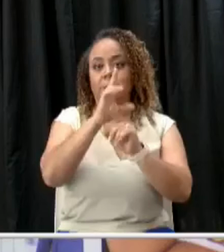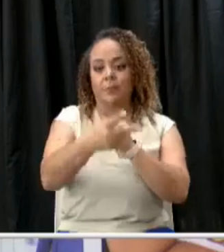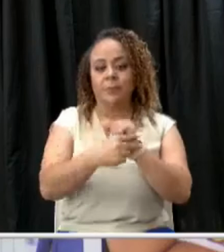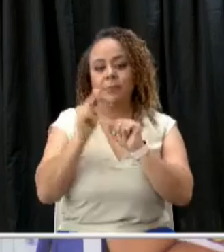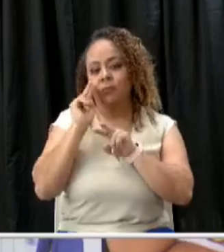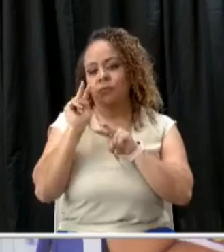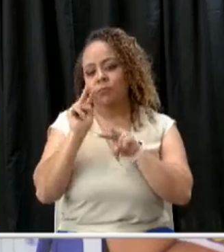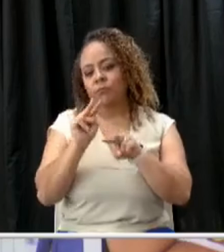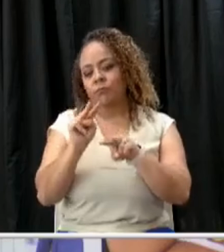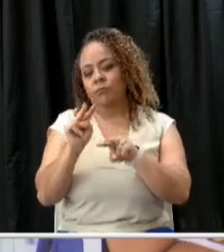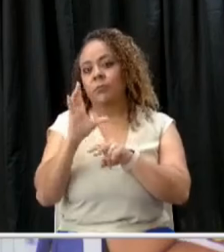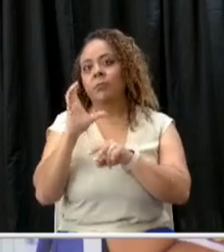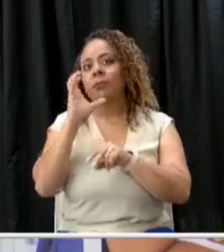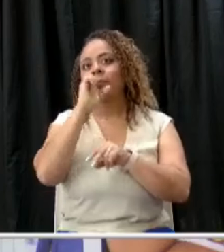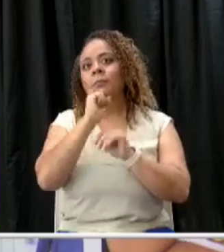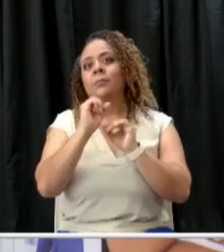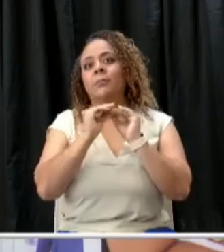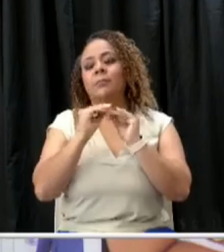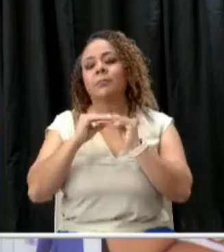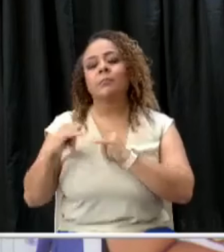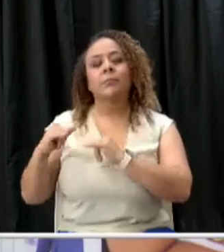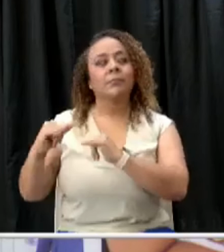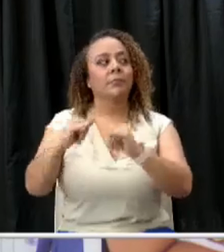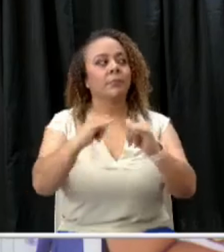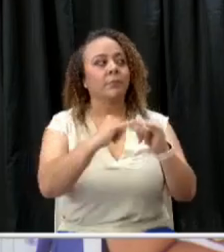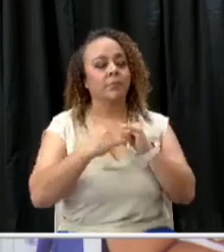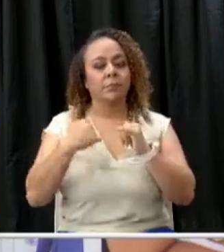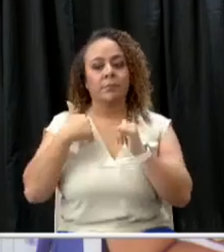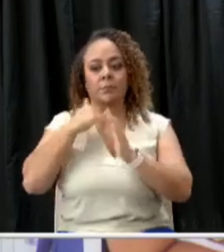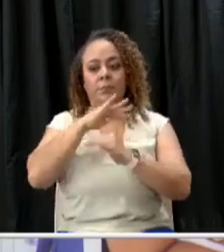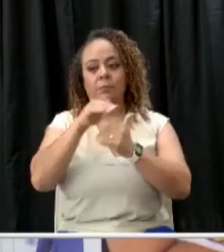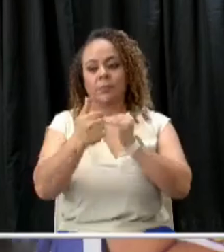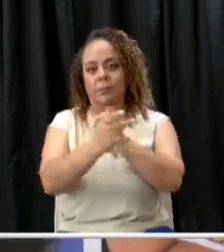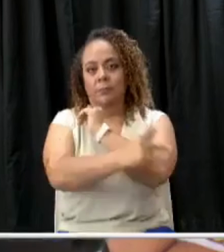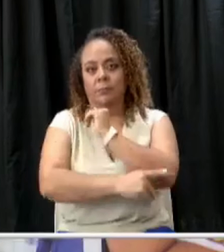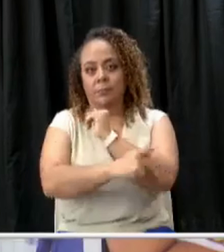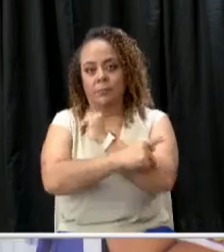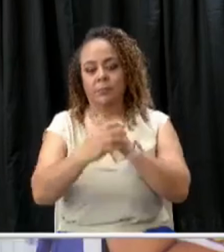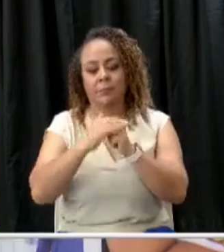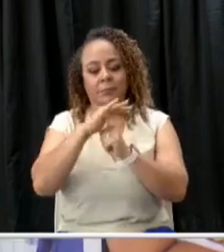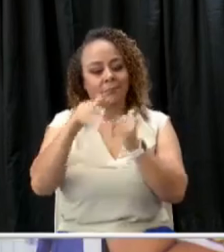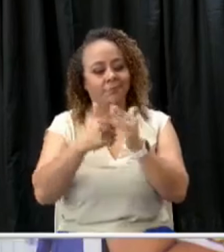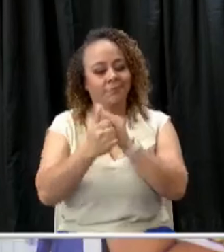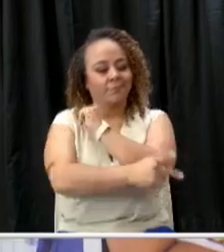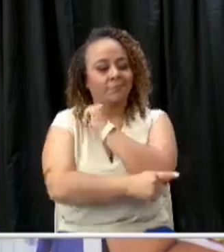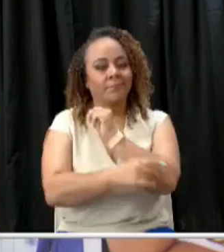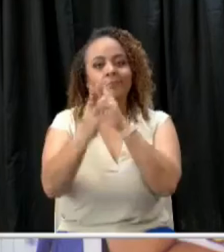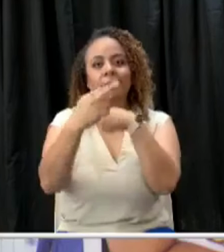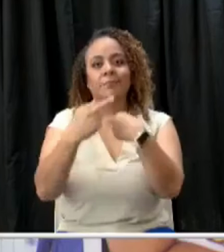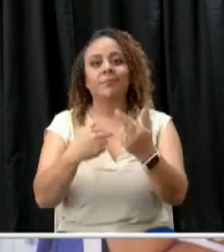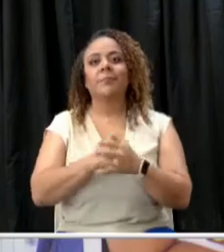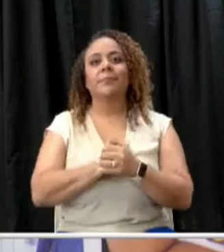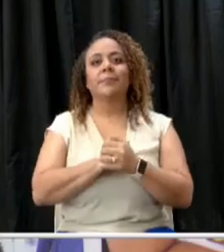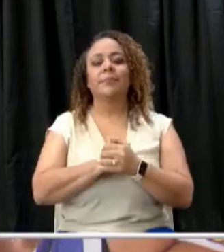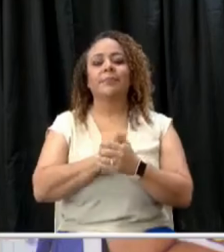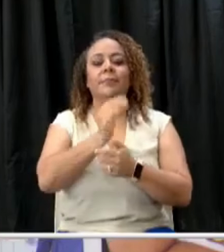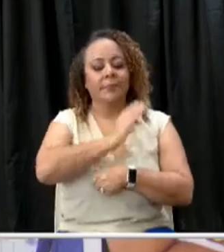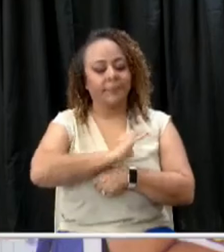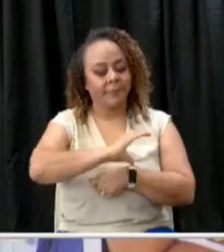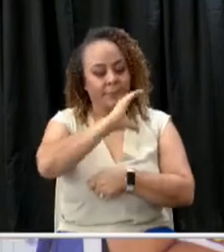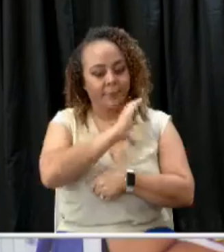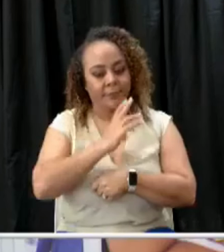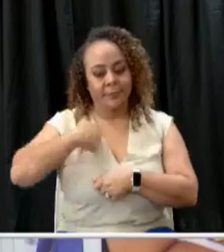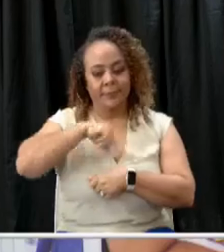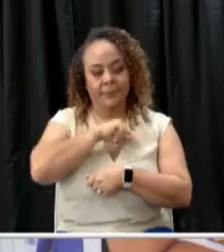observo más es las similitudes que tenemos entre todos los países, okay, entre todos los países de la región. Ajá. Entre las características